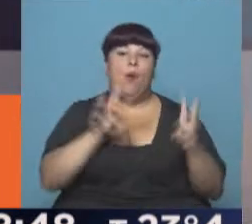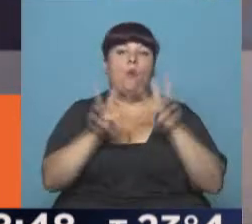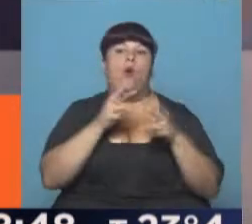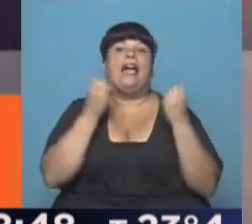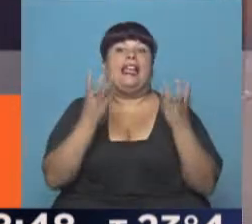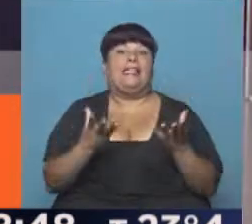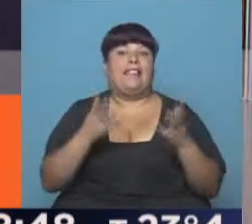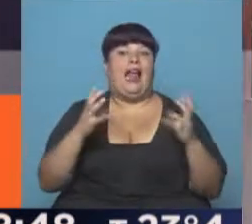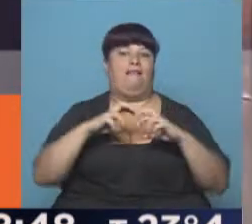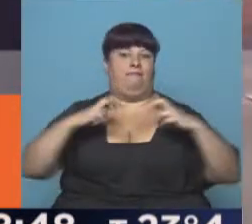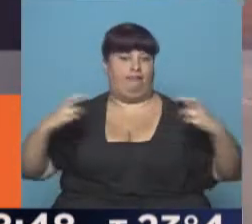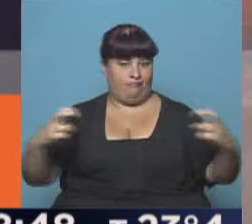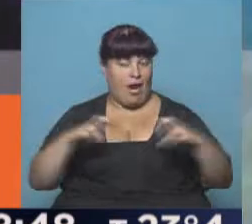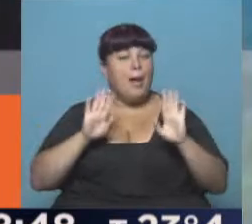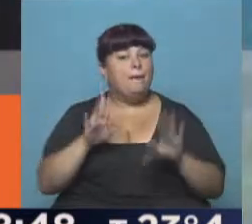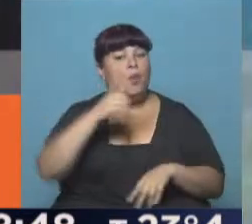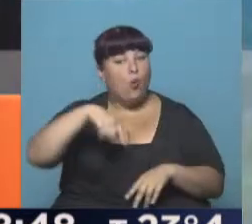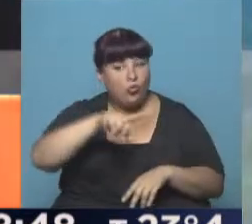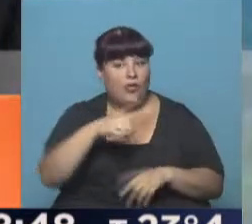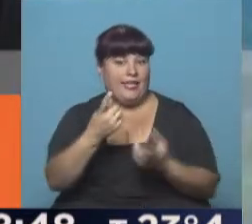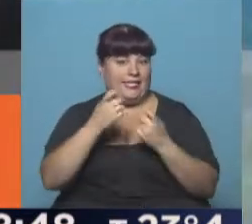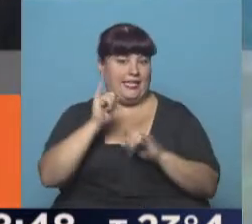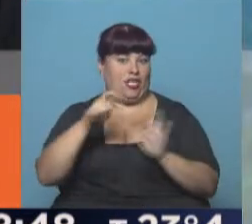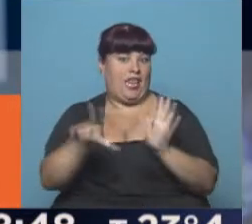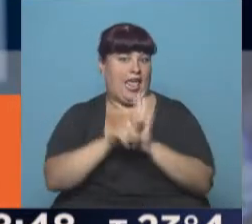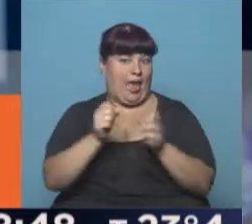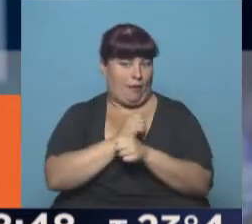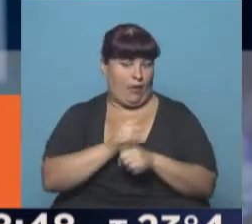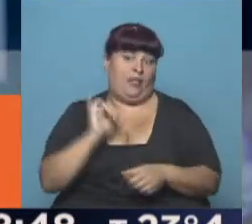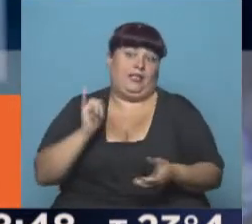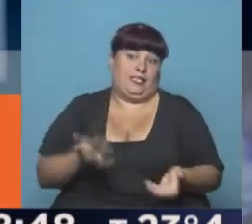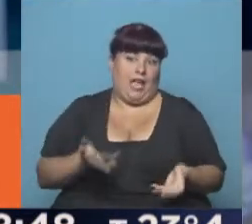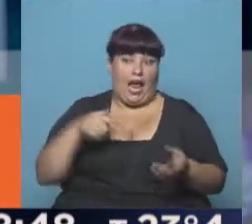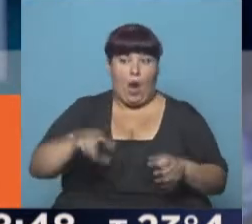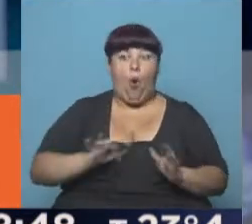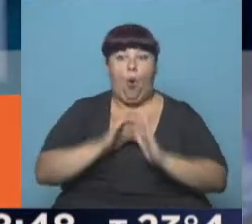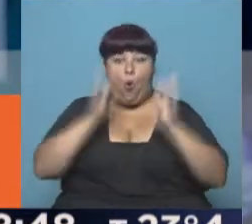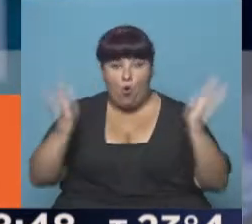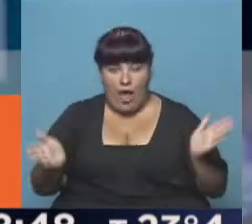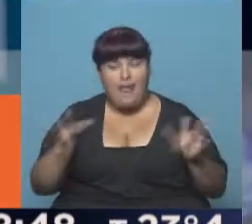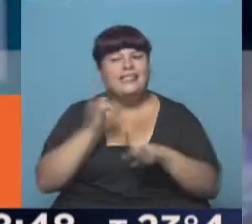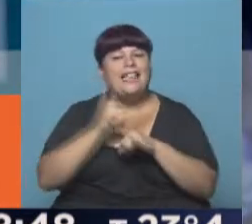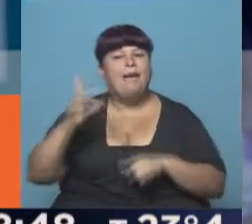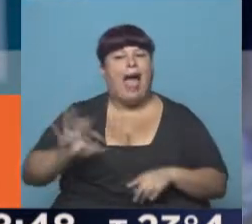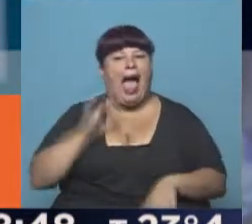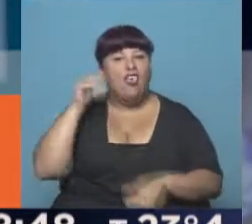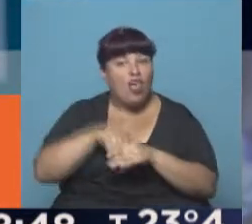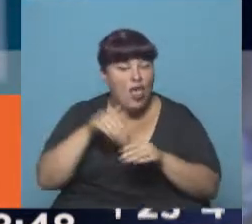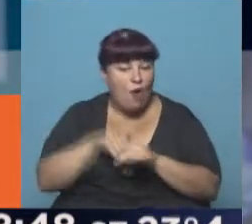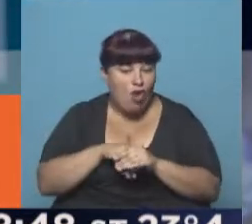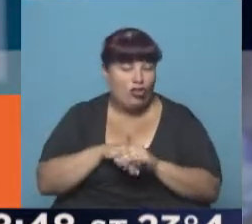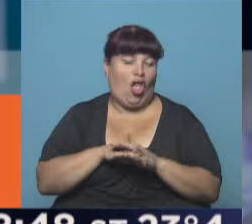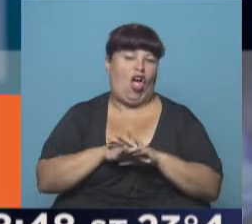qué va a pasar con las bancas. Pero ustedes van a necesitar sacar las leyes. Sí, va a ser un año, siempre los años